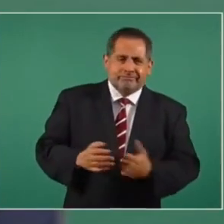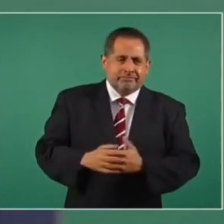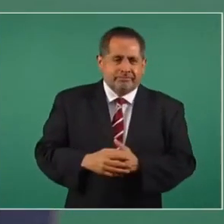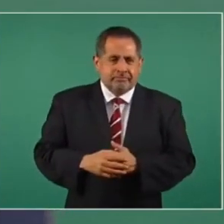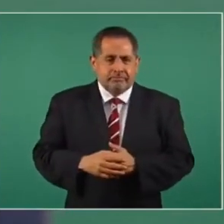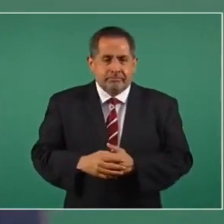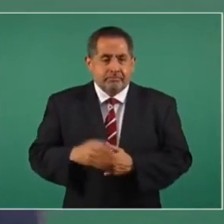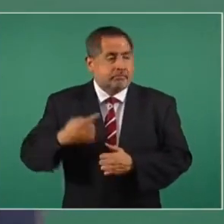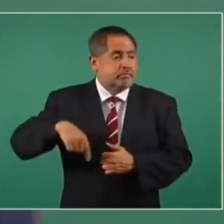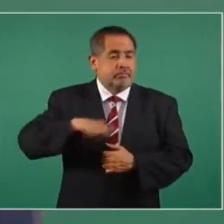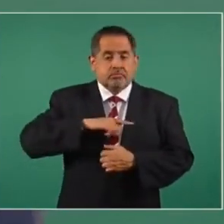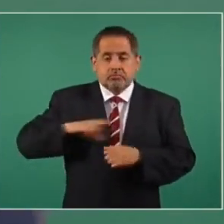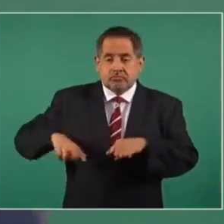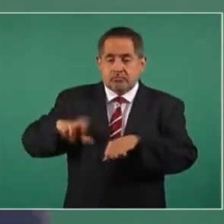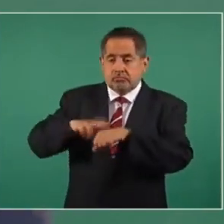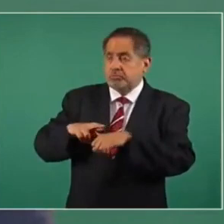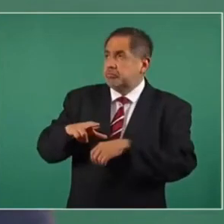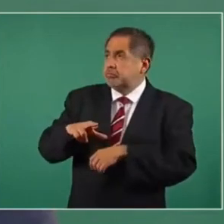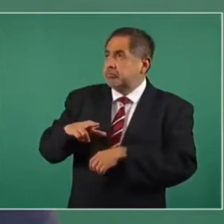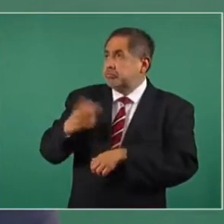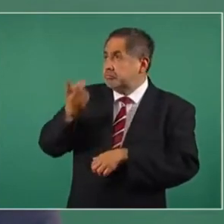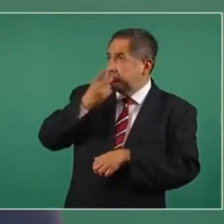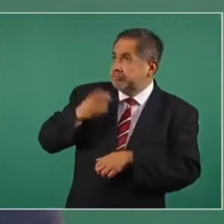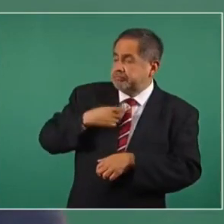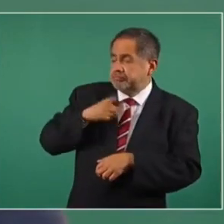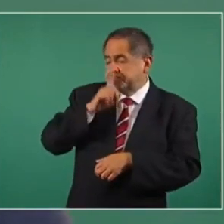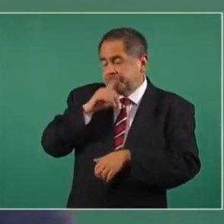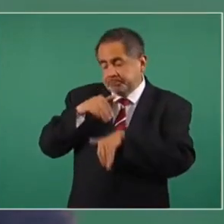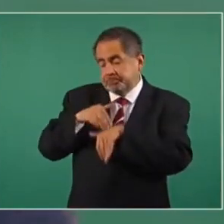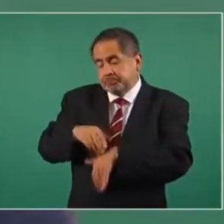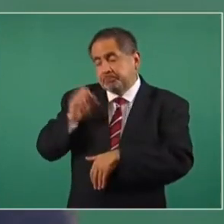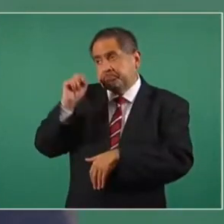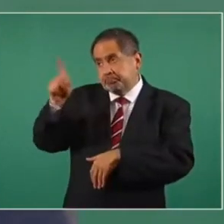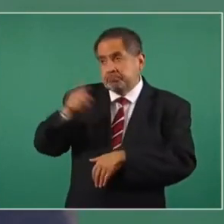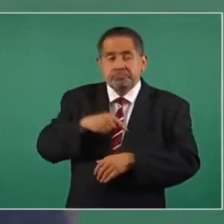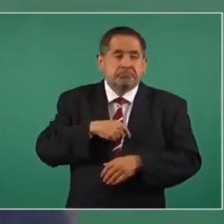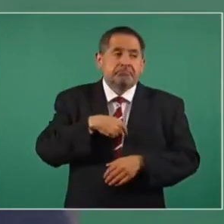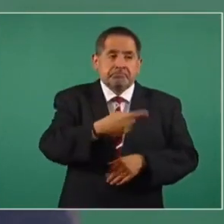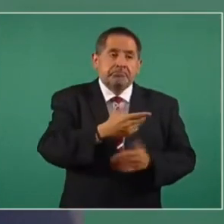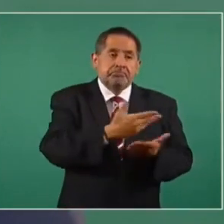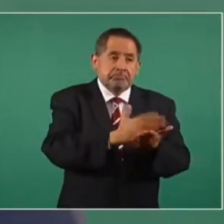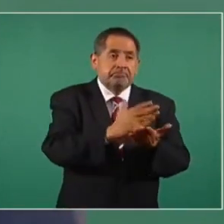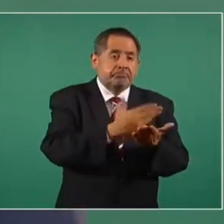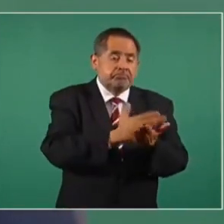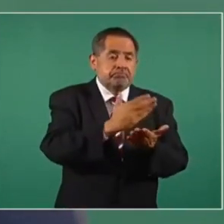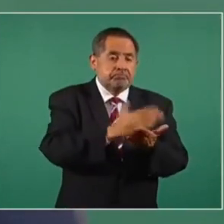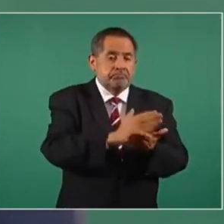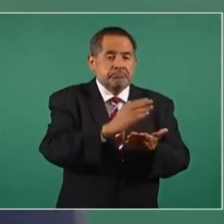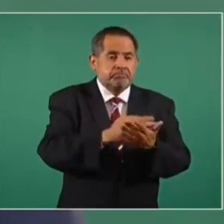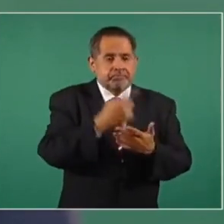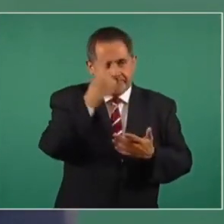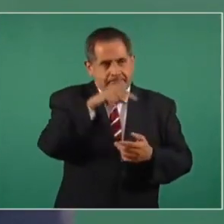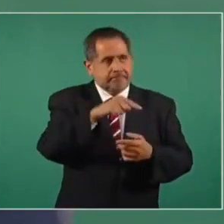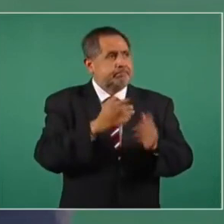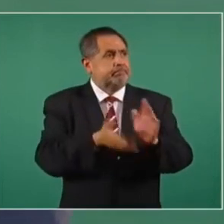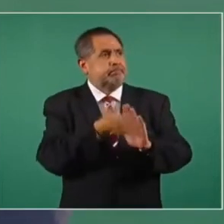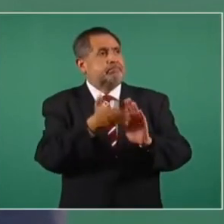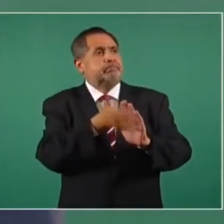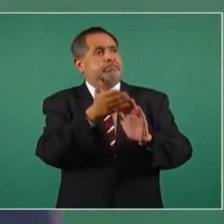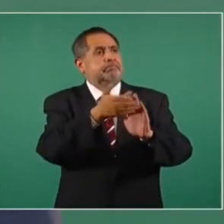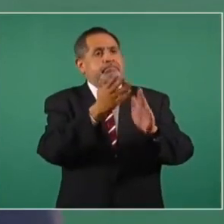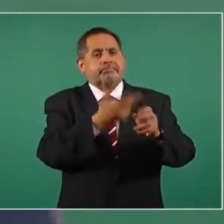los gobiernos estatales aceptaban las condiciones de construir los hospitales